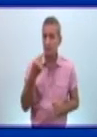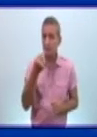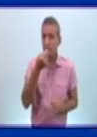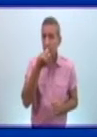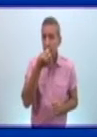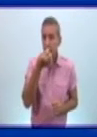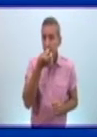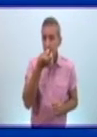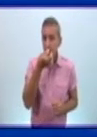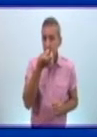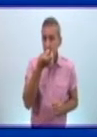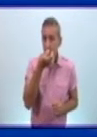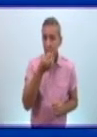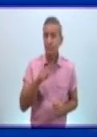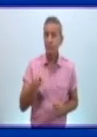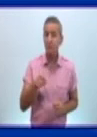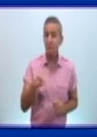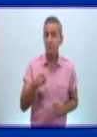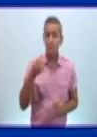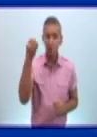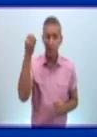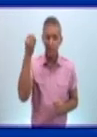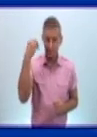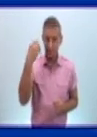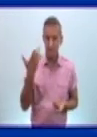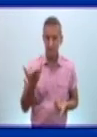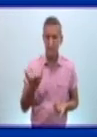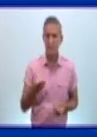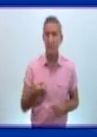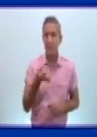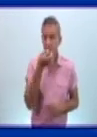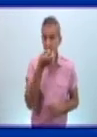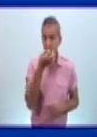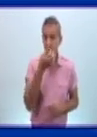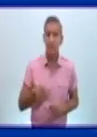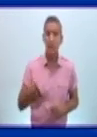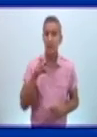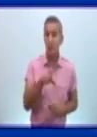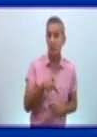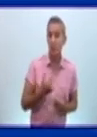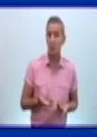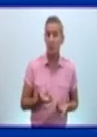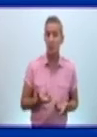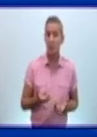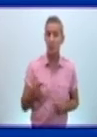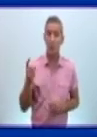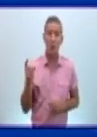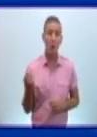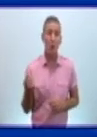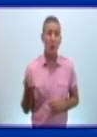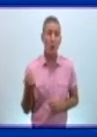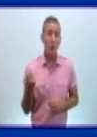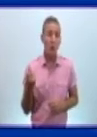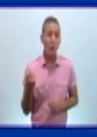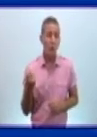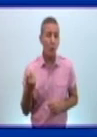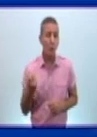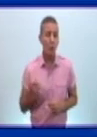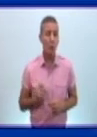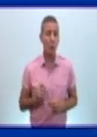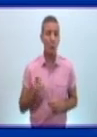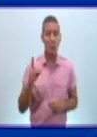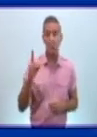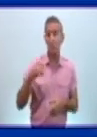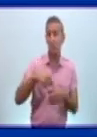alcohol, es la sustancia que ustedes conocen como alcohol. Y por último, les dicen un refresco, que es una disolución